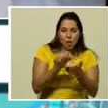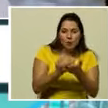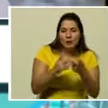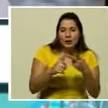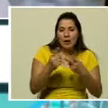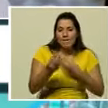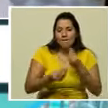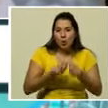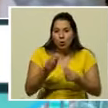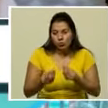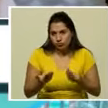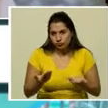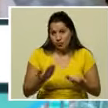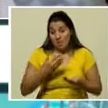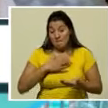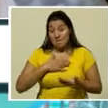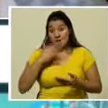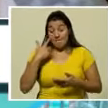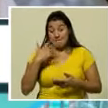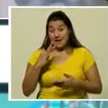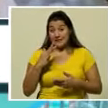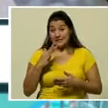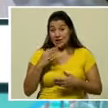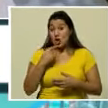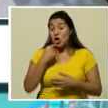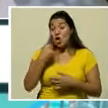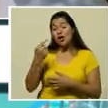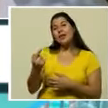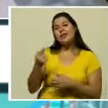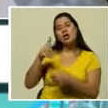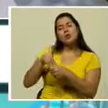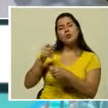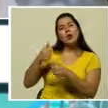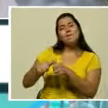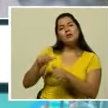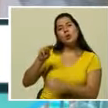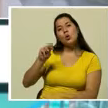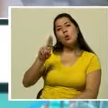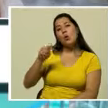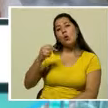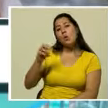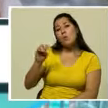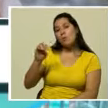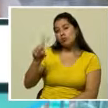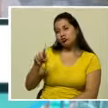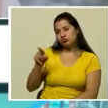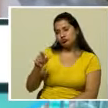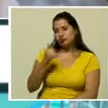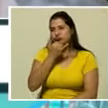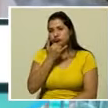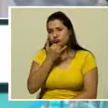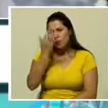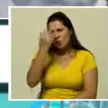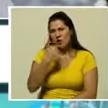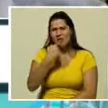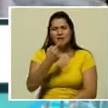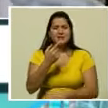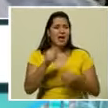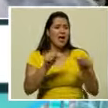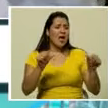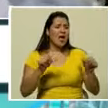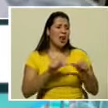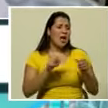de paso, me parece que lo que planteó el diputado Muñoz es equivocado, diciendo que el sector público no existiría